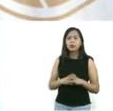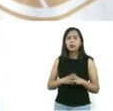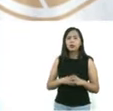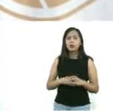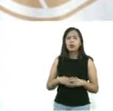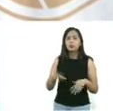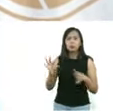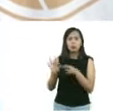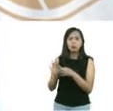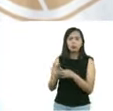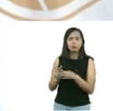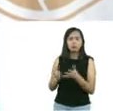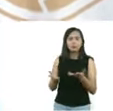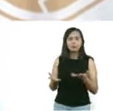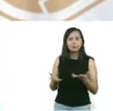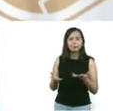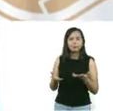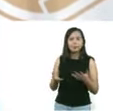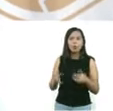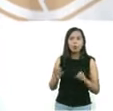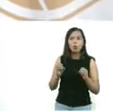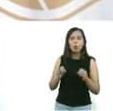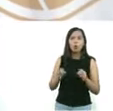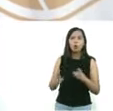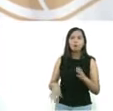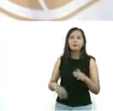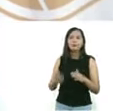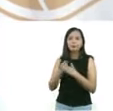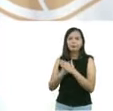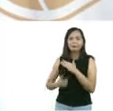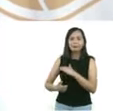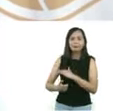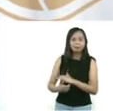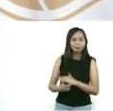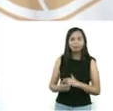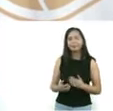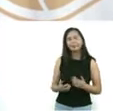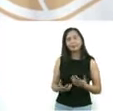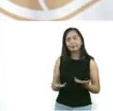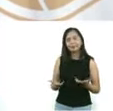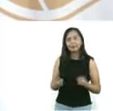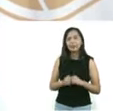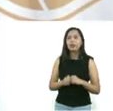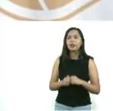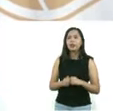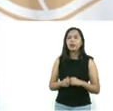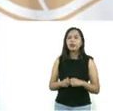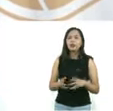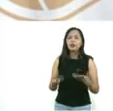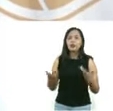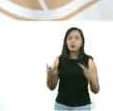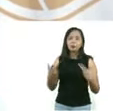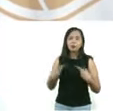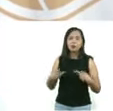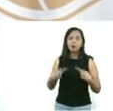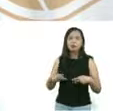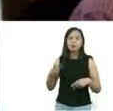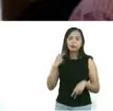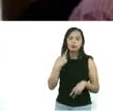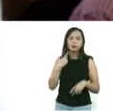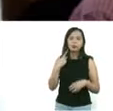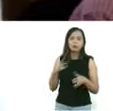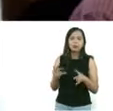nadie, ni establecemos relaciones de corrupción con nadie, ni de clientela política con nadie.